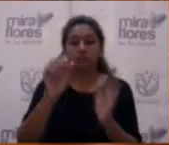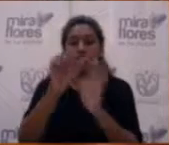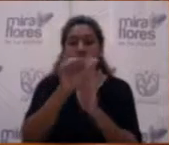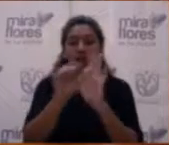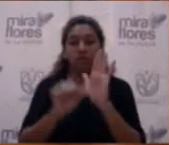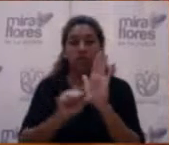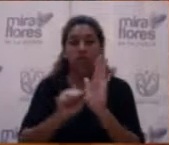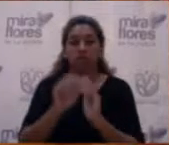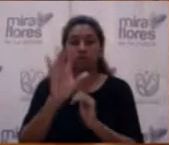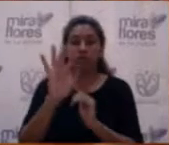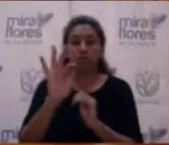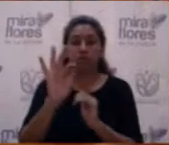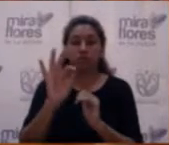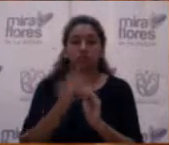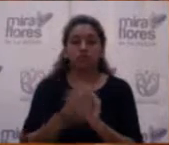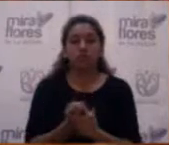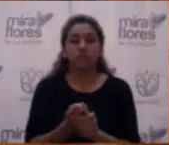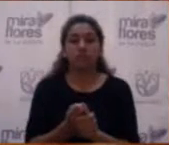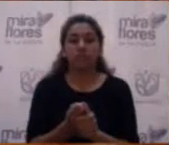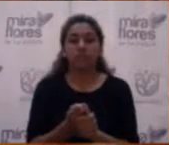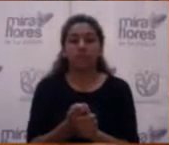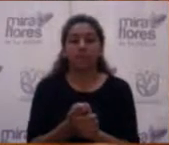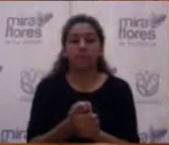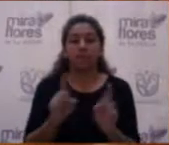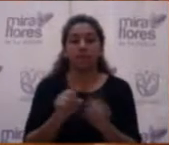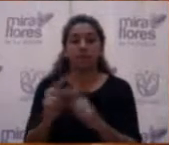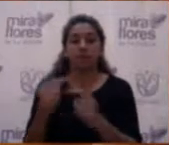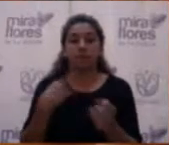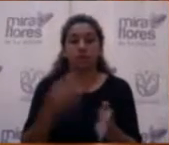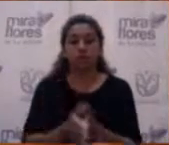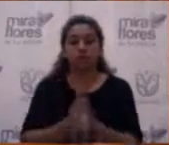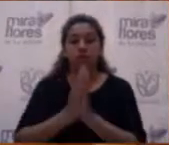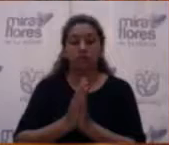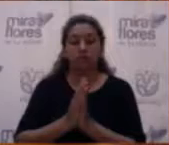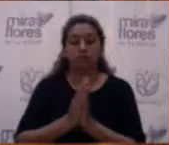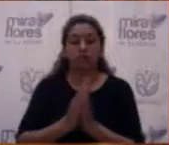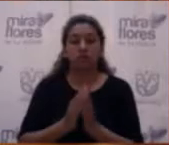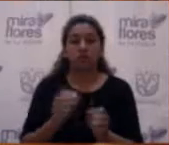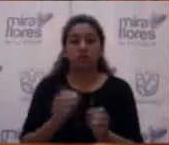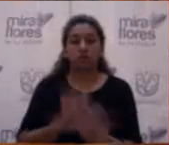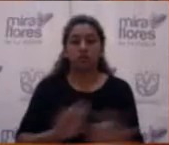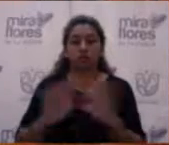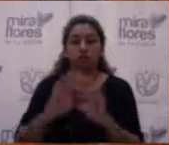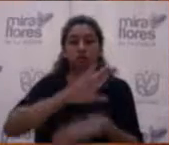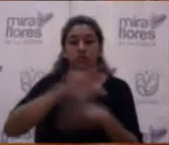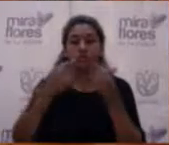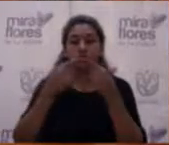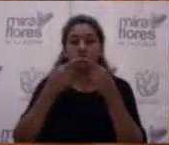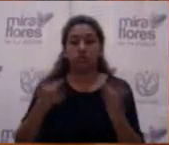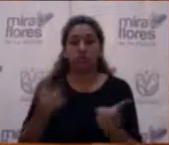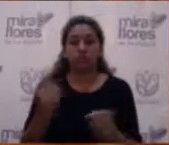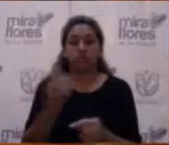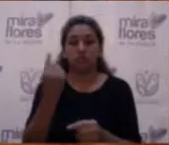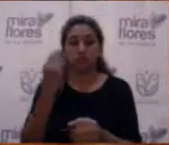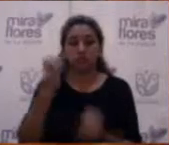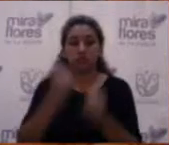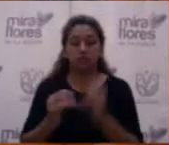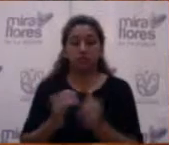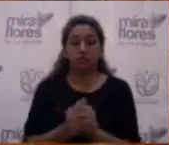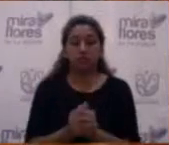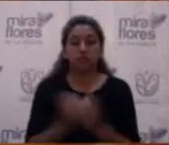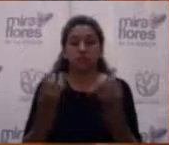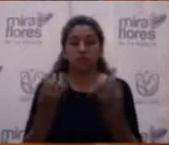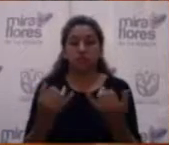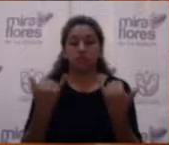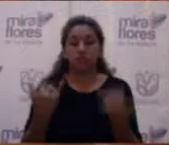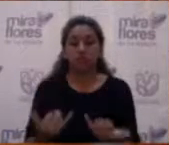Ley Orgánica de Municipalidades, y solicita que se ponga conocimiento de los miembros del Consejo Municipal. Es todo, señor alcalde. Muy